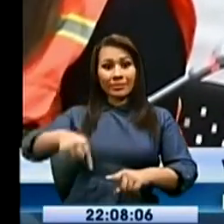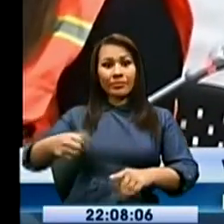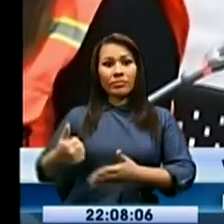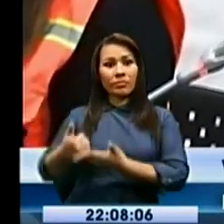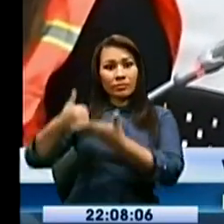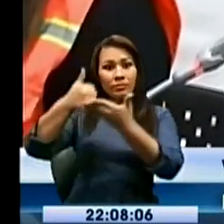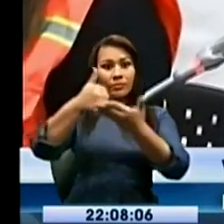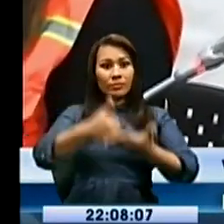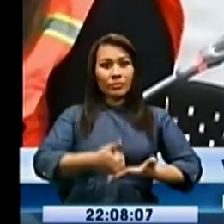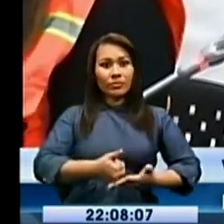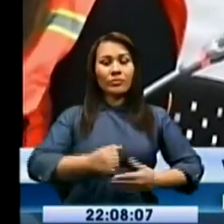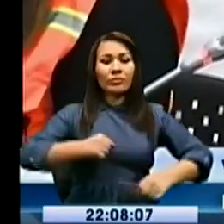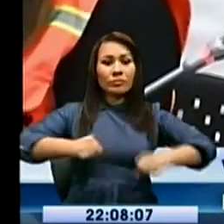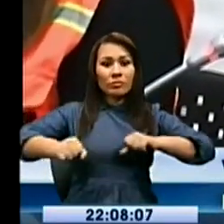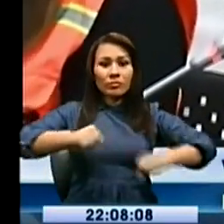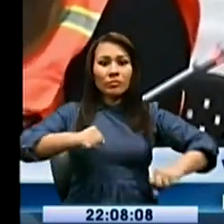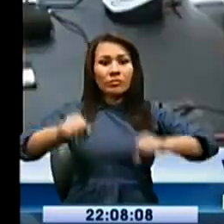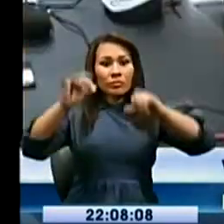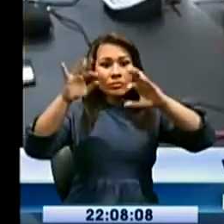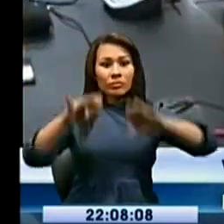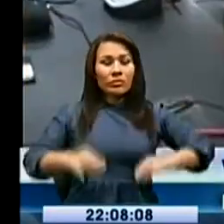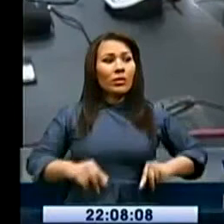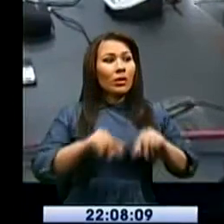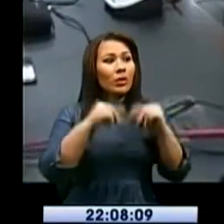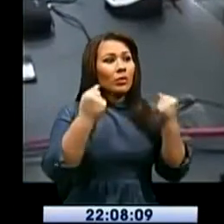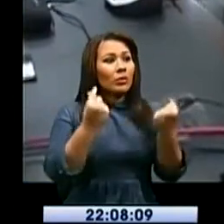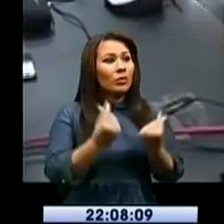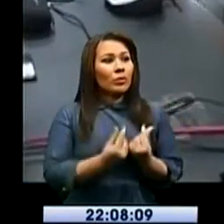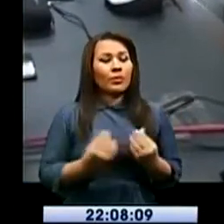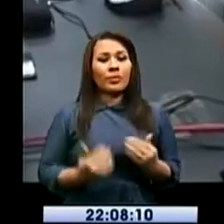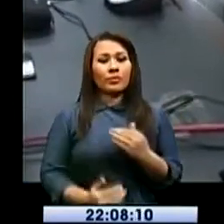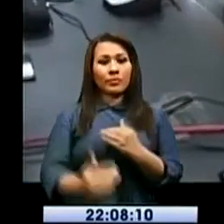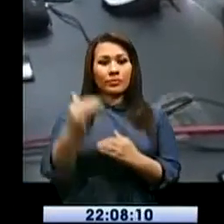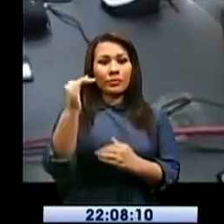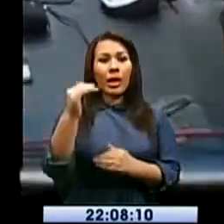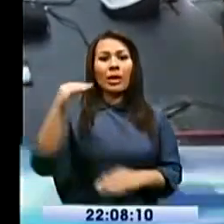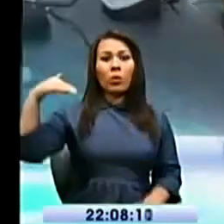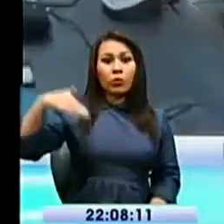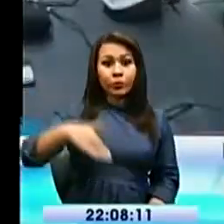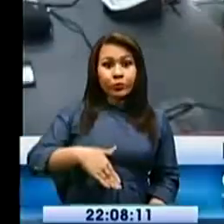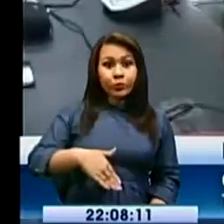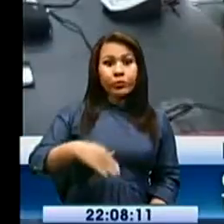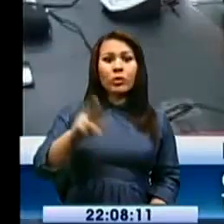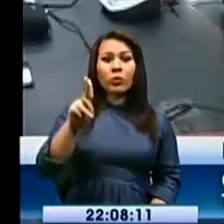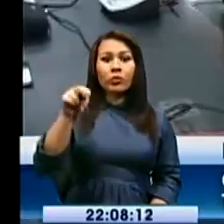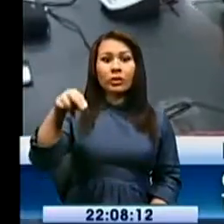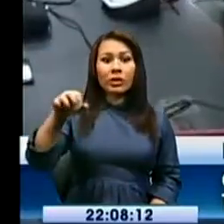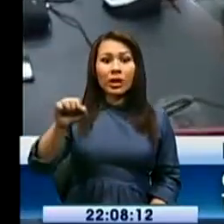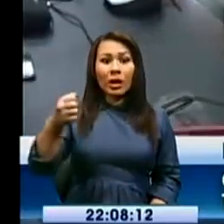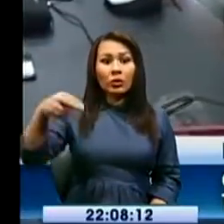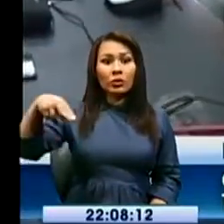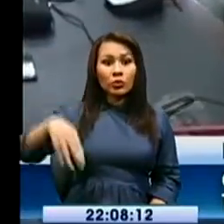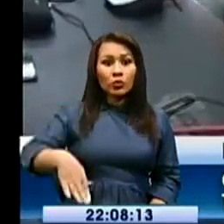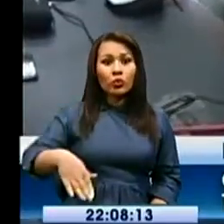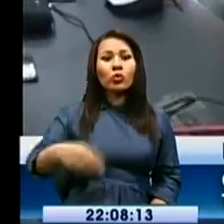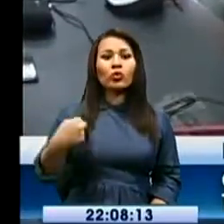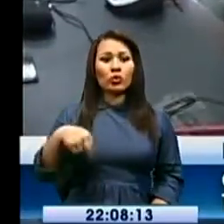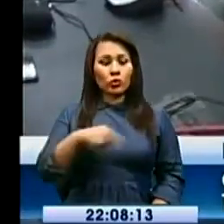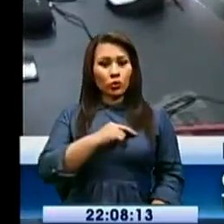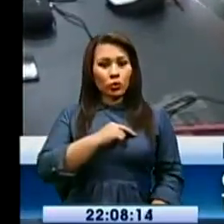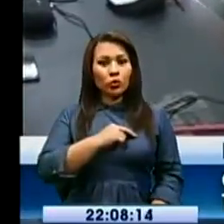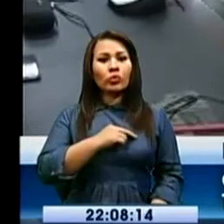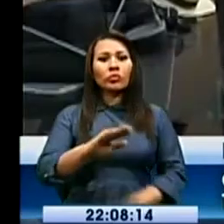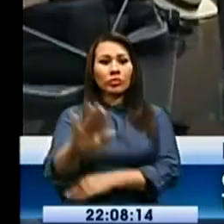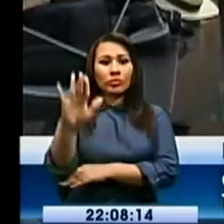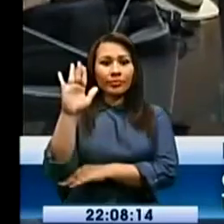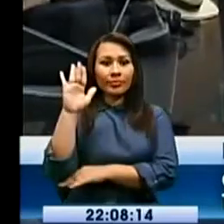tempore de la gestión del riesgo del grupo de alto nivel de UNASUR, que nos corresponde entonces cumplir el mandato,